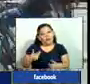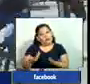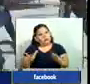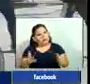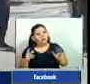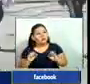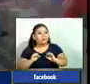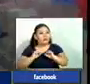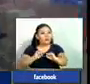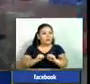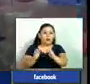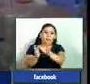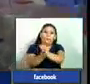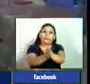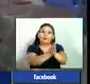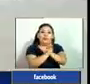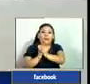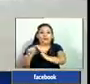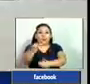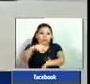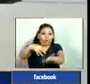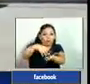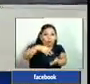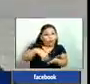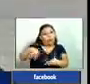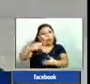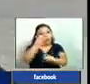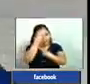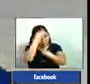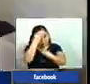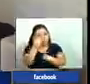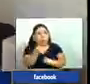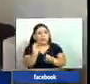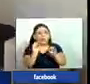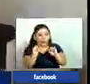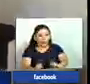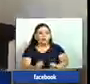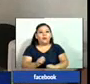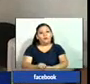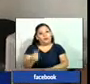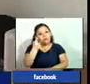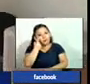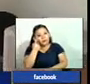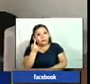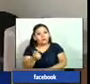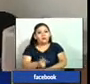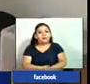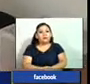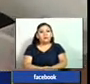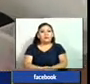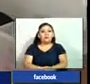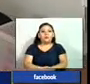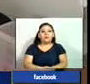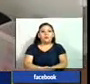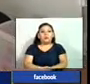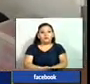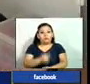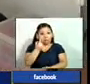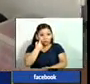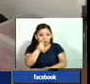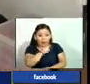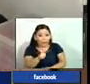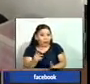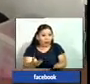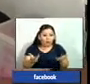así es de que pedirle a la población verdad de que acate todas las recomendaciones y que veamos verdad la situación